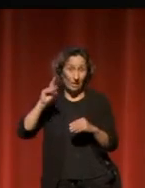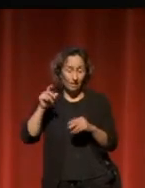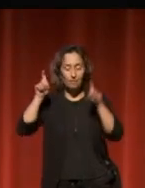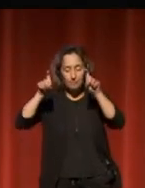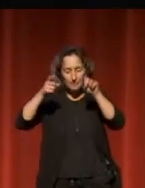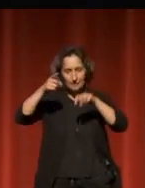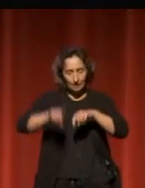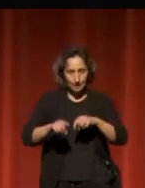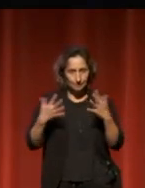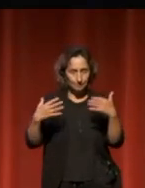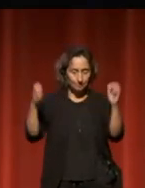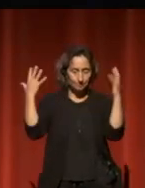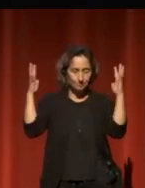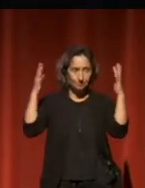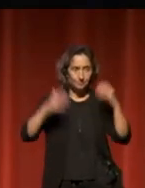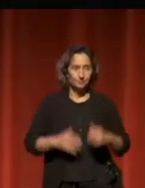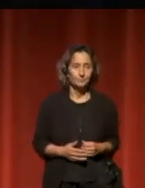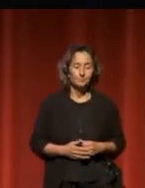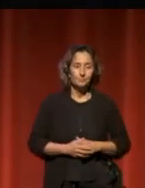fuerte aplauso para Francesc.